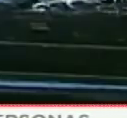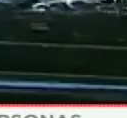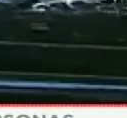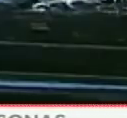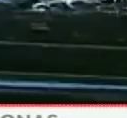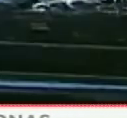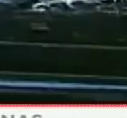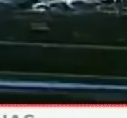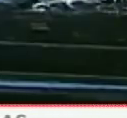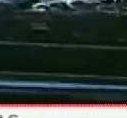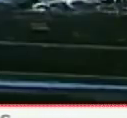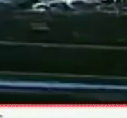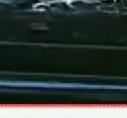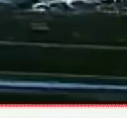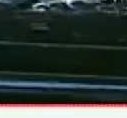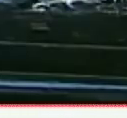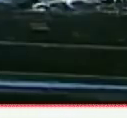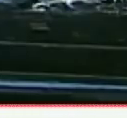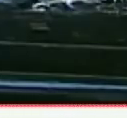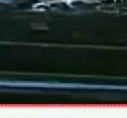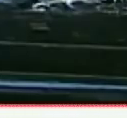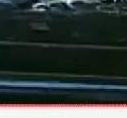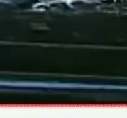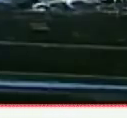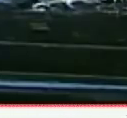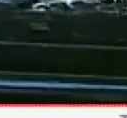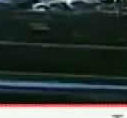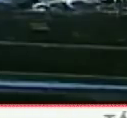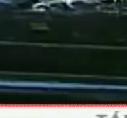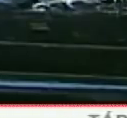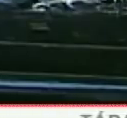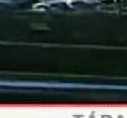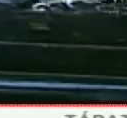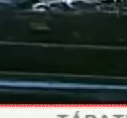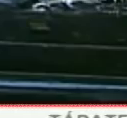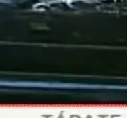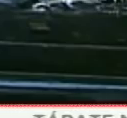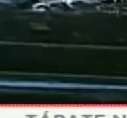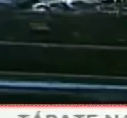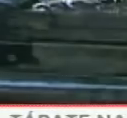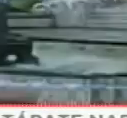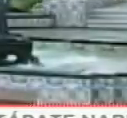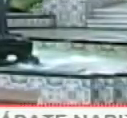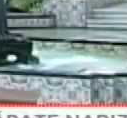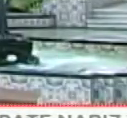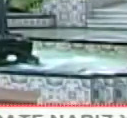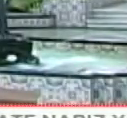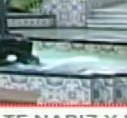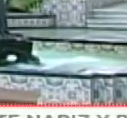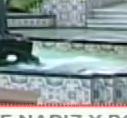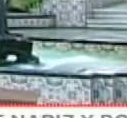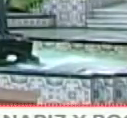ahora el vicepresidente sectorial para la comunicación, cultura y turismo, doctor Jorge Rodríguez, se dirige al país. Escuchemos.